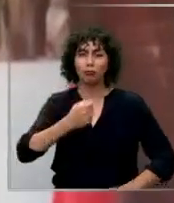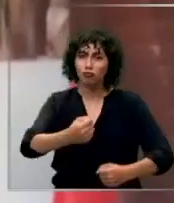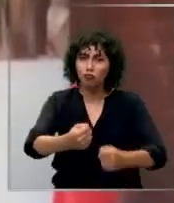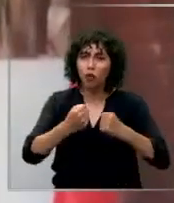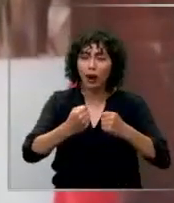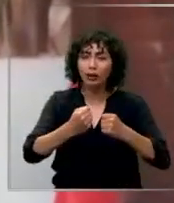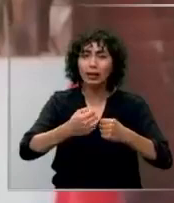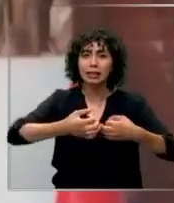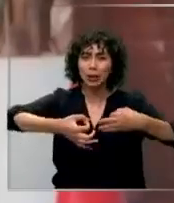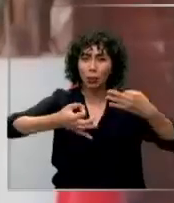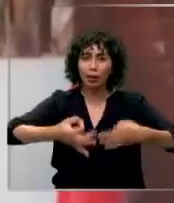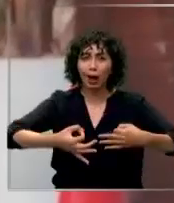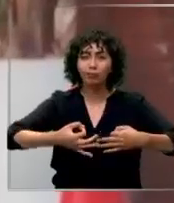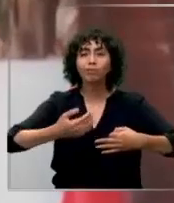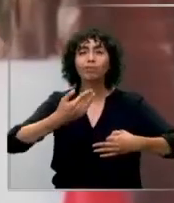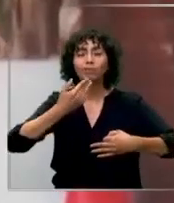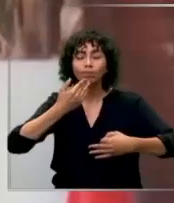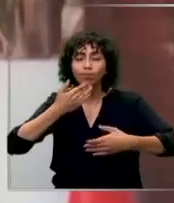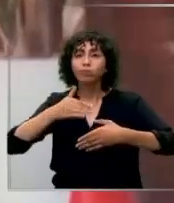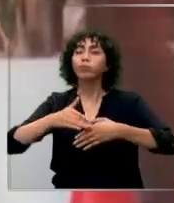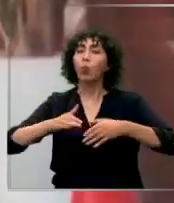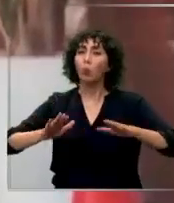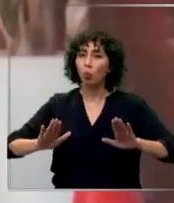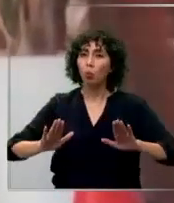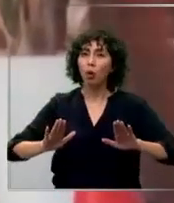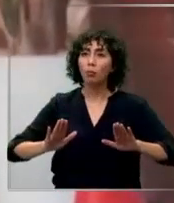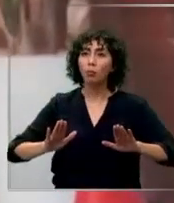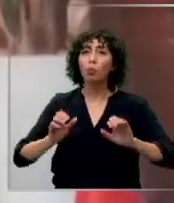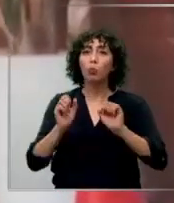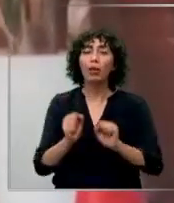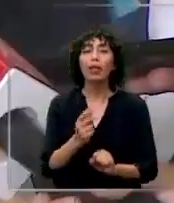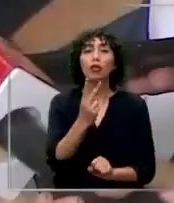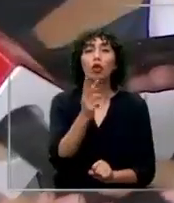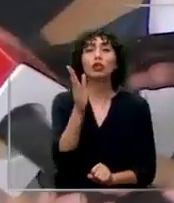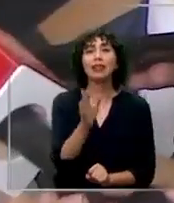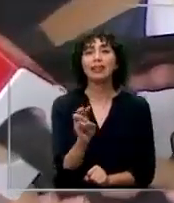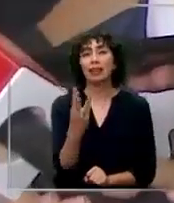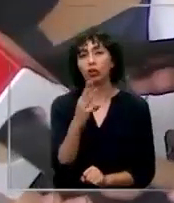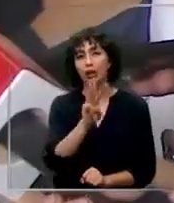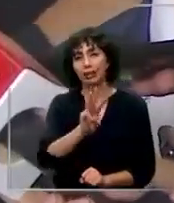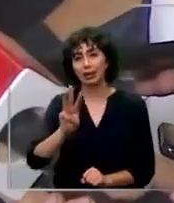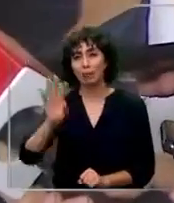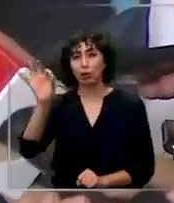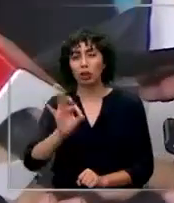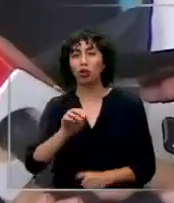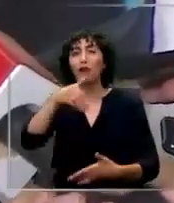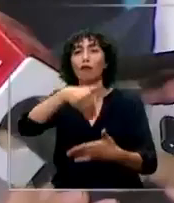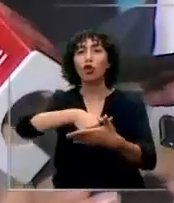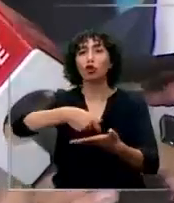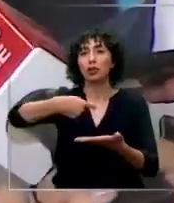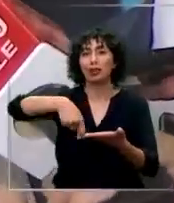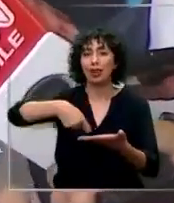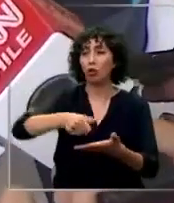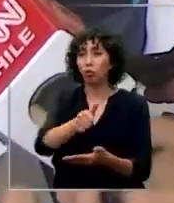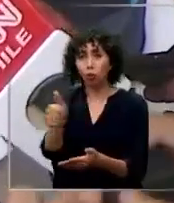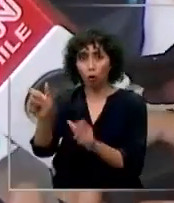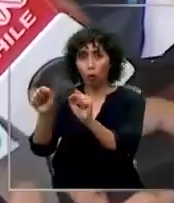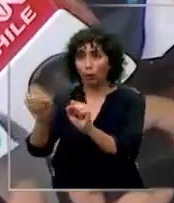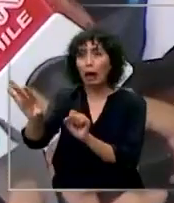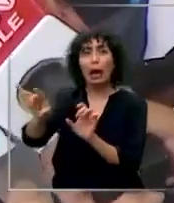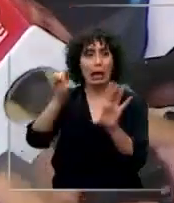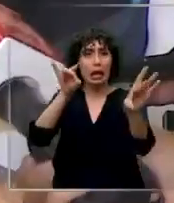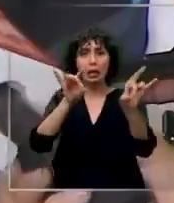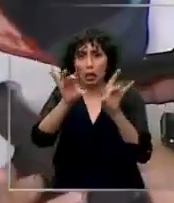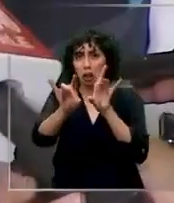también pragmatismo, para que estén los 2/3 de los votos del Senado. Todos los candidatos son elegibles, no existe ningún veto